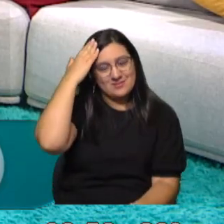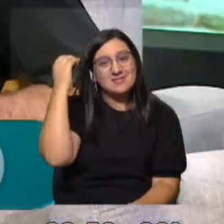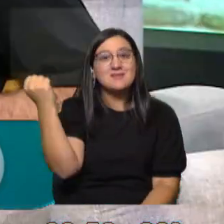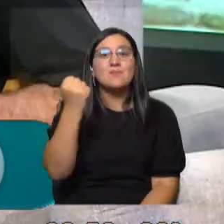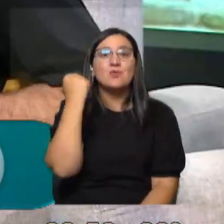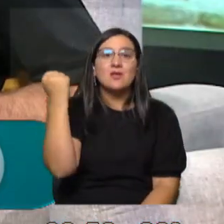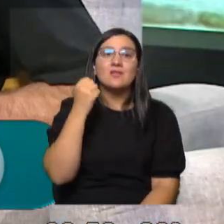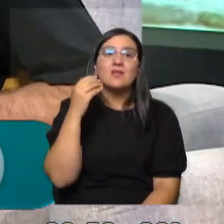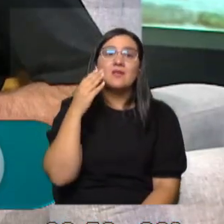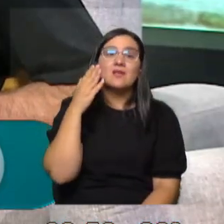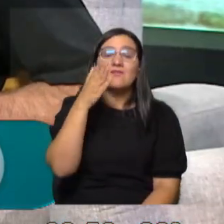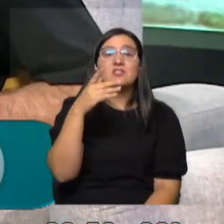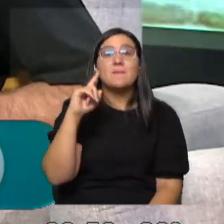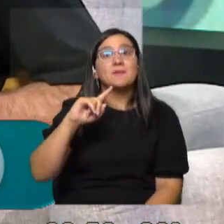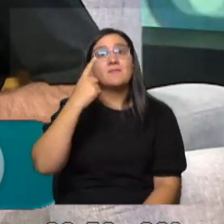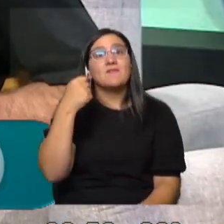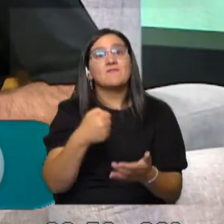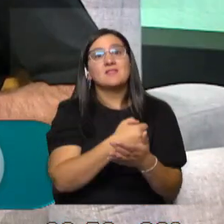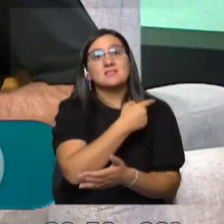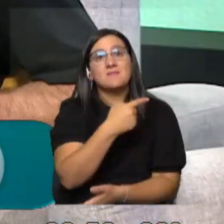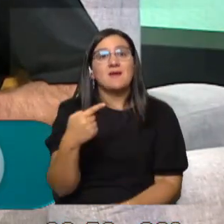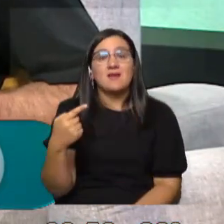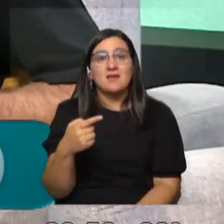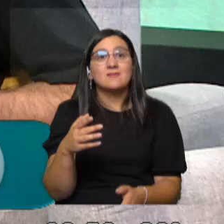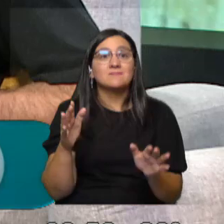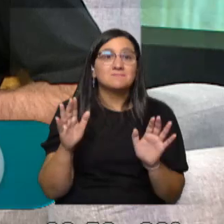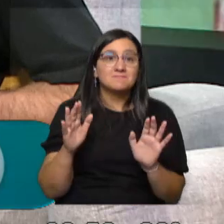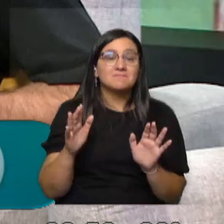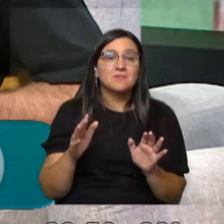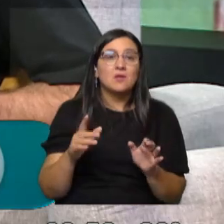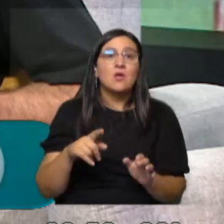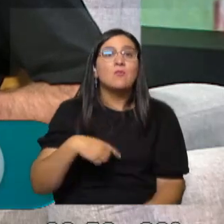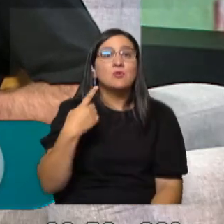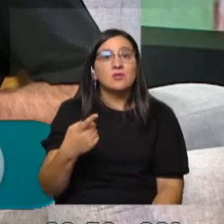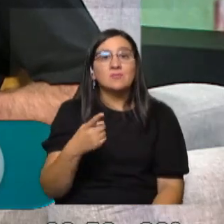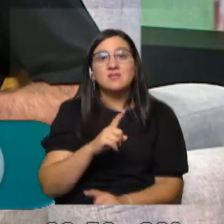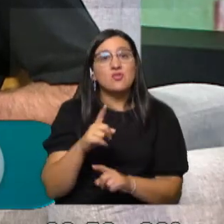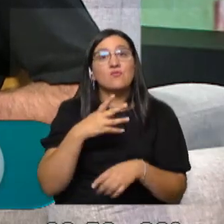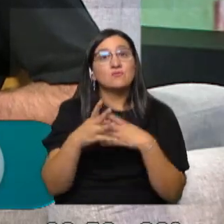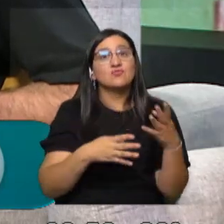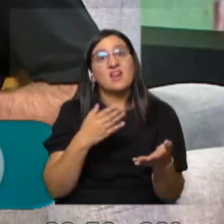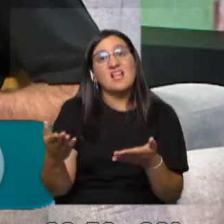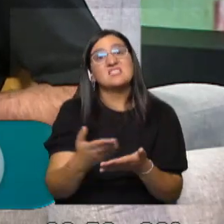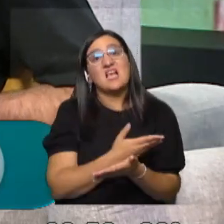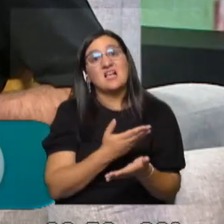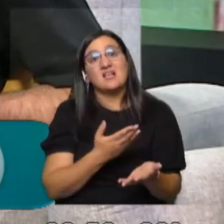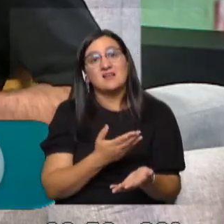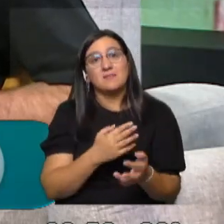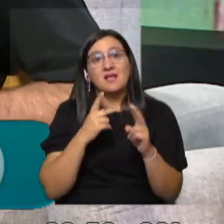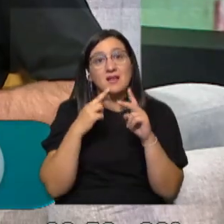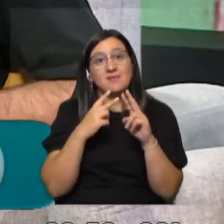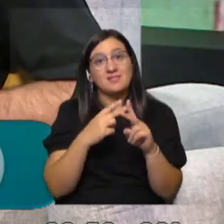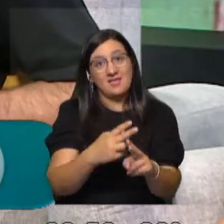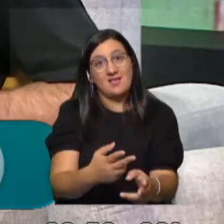se vaya el primer fin de semana. Dicen que es un fin de semana. Sabía. Sí, porque después si no funciona, la vas a bajar. Para que la mantengan en